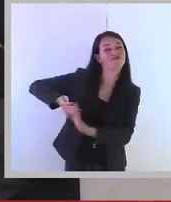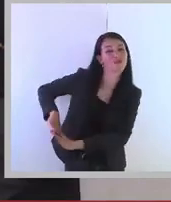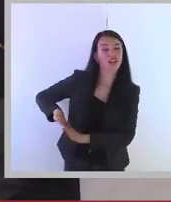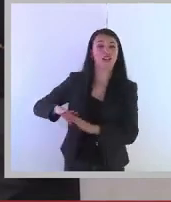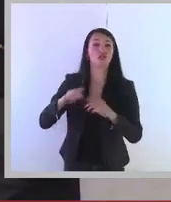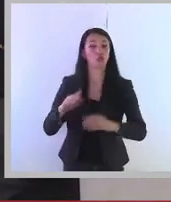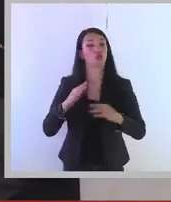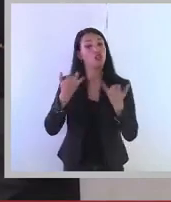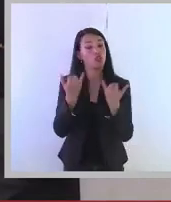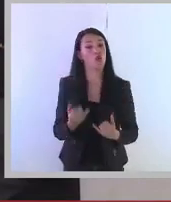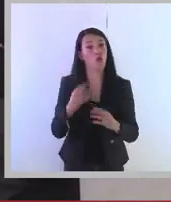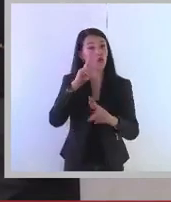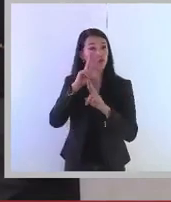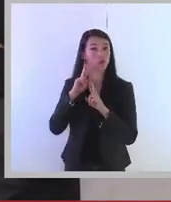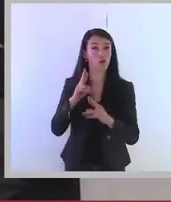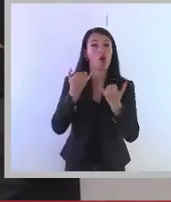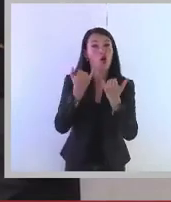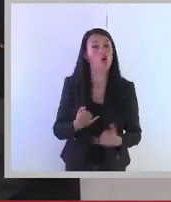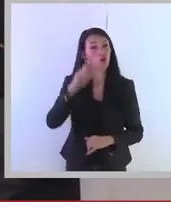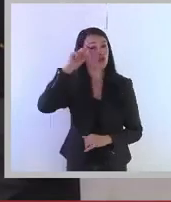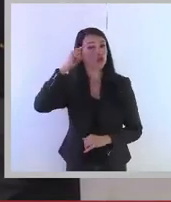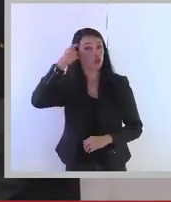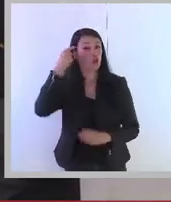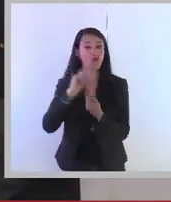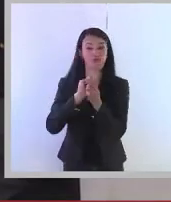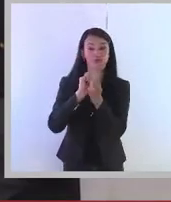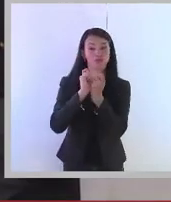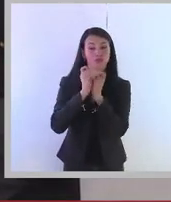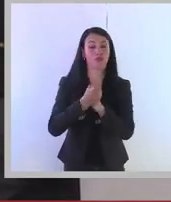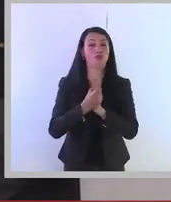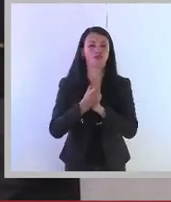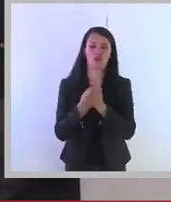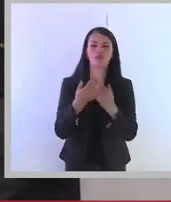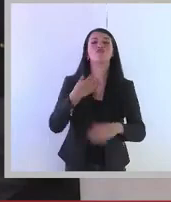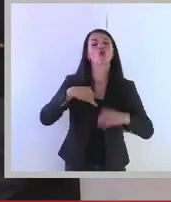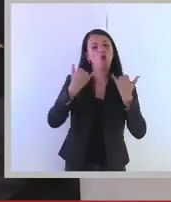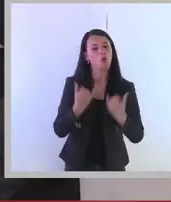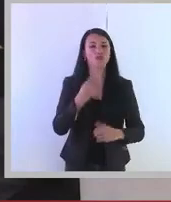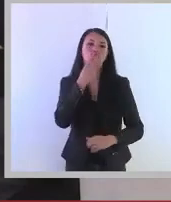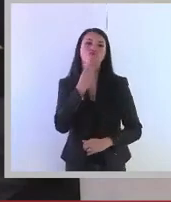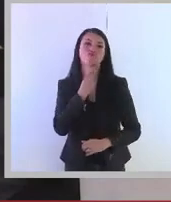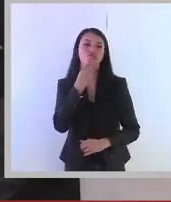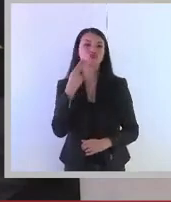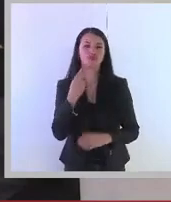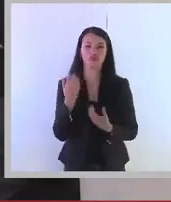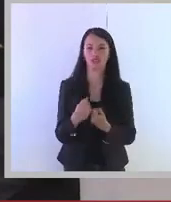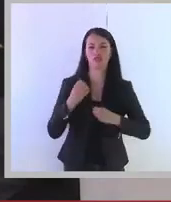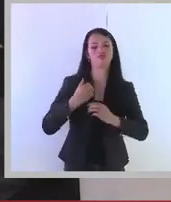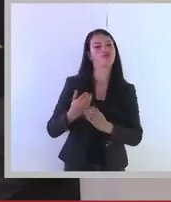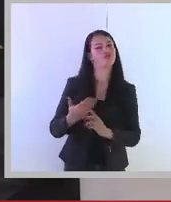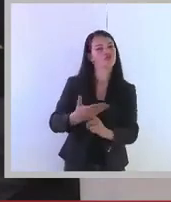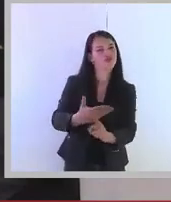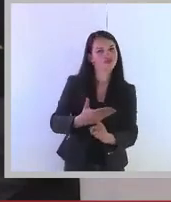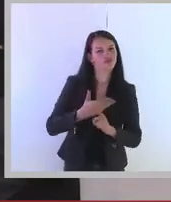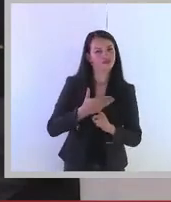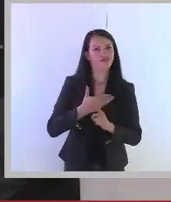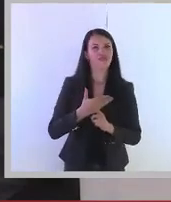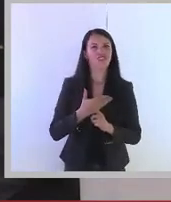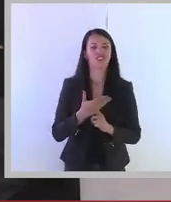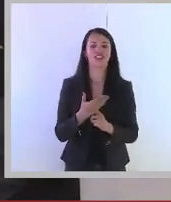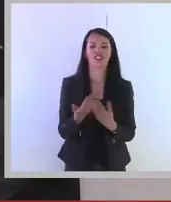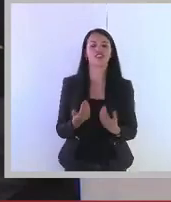ustedes representan y que hoy el gobierno del cambio se ha comprometido a proteger de manera